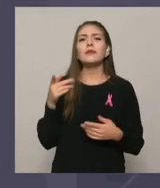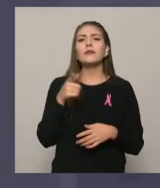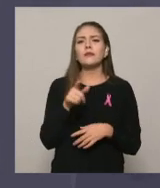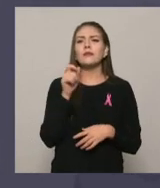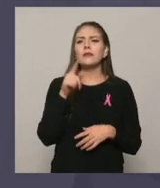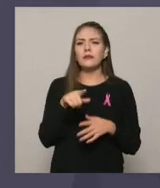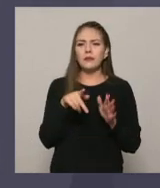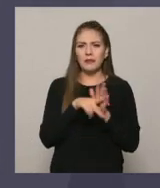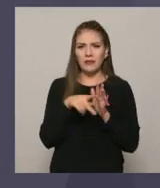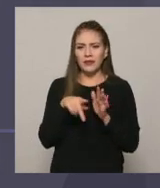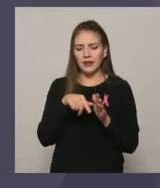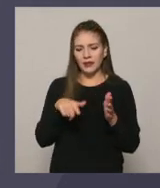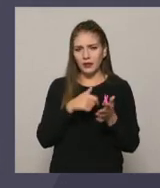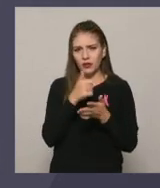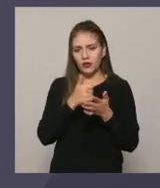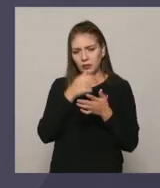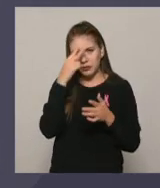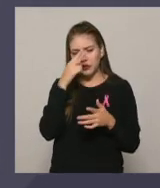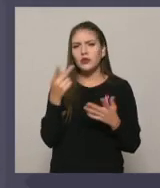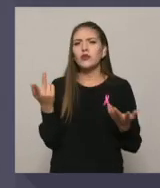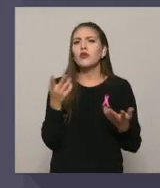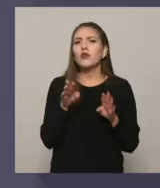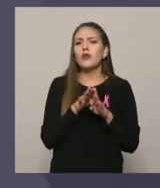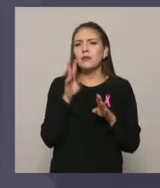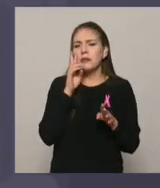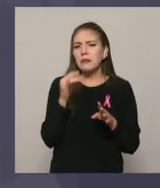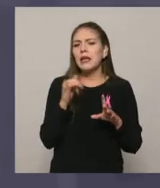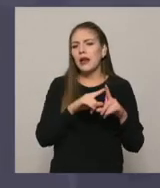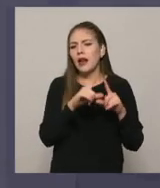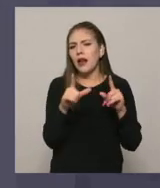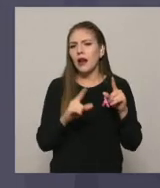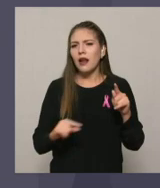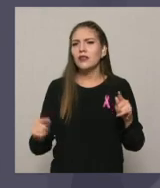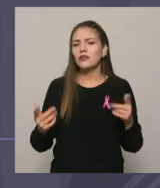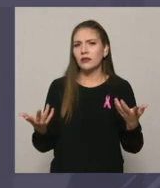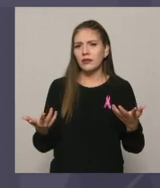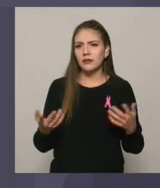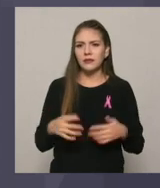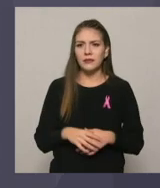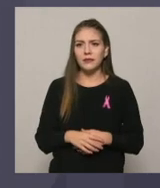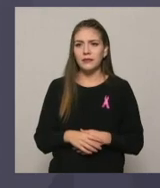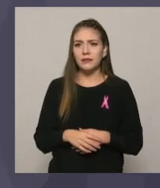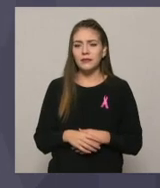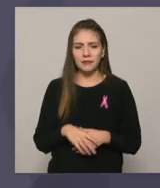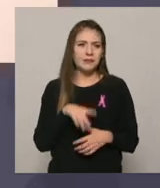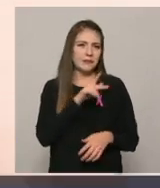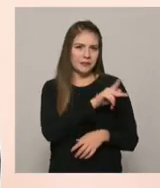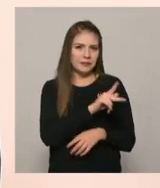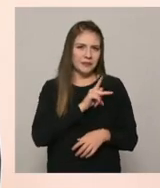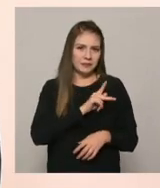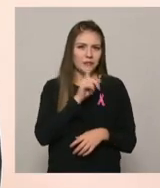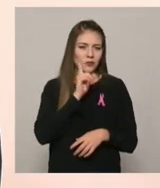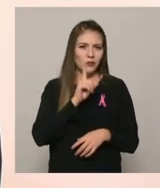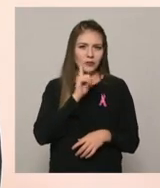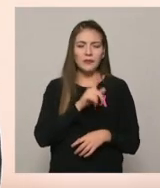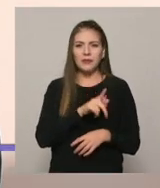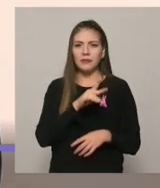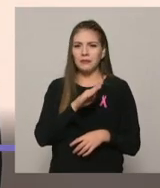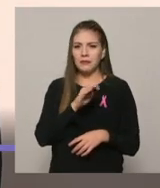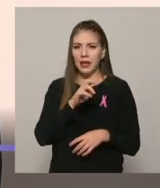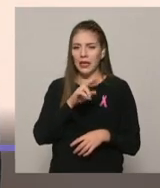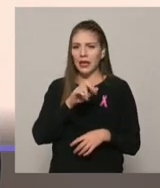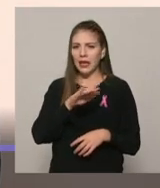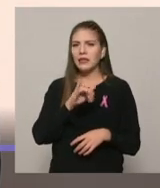de periodismo que se hace en la Ciudad de México y a nivel nacional? Como decía Berenice, sí, es totalmente insuficiente. Es